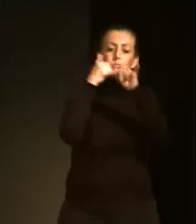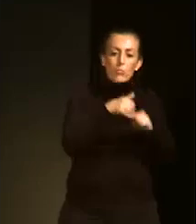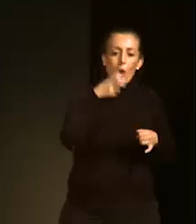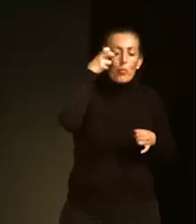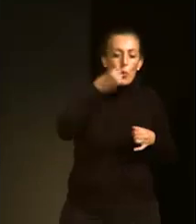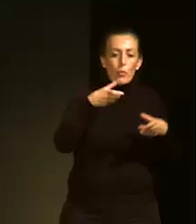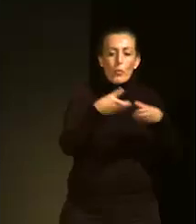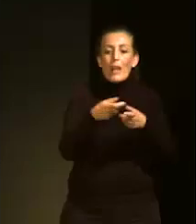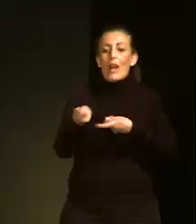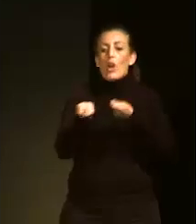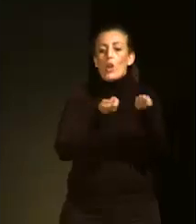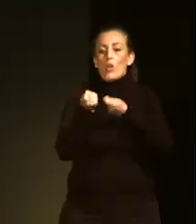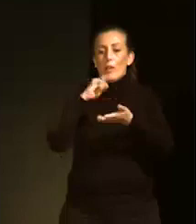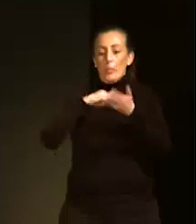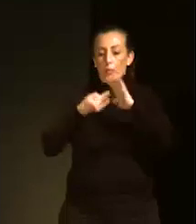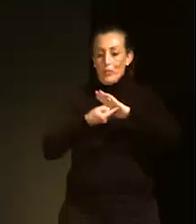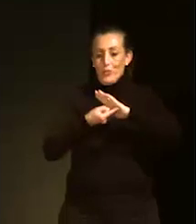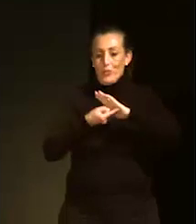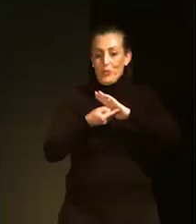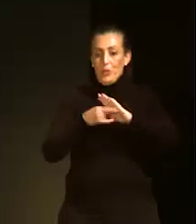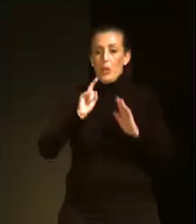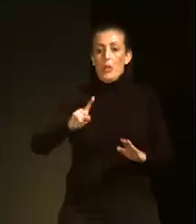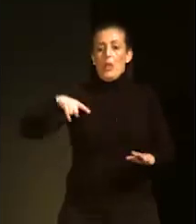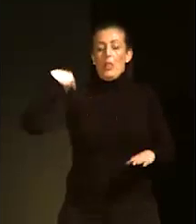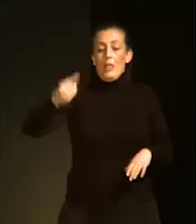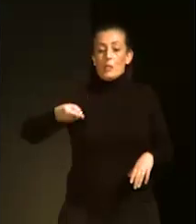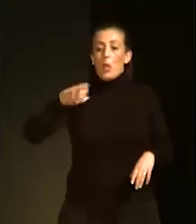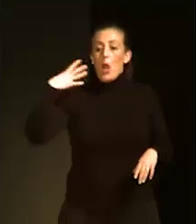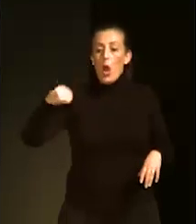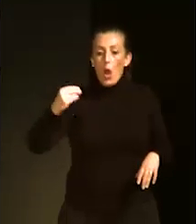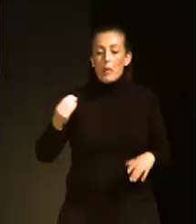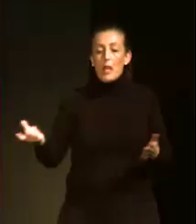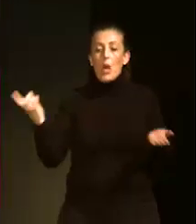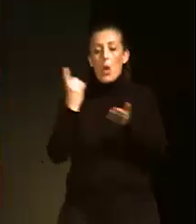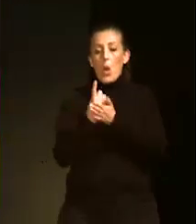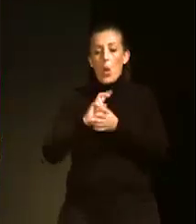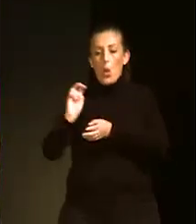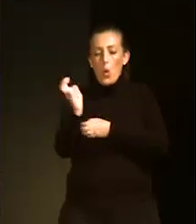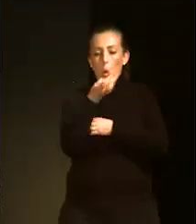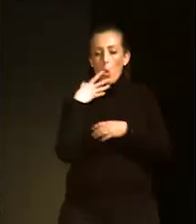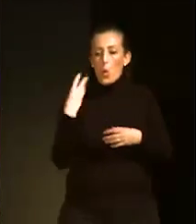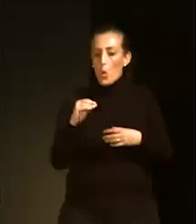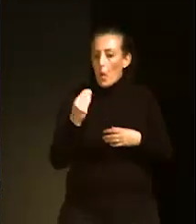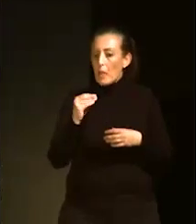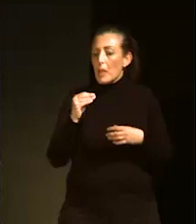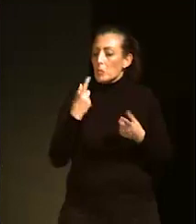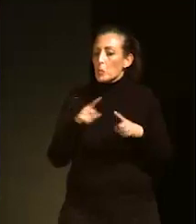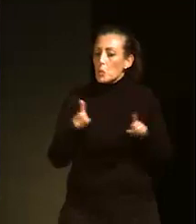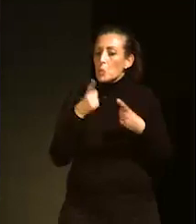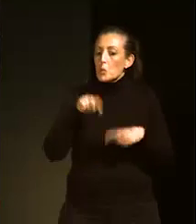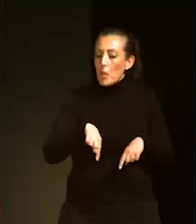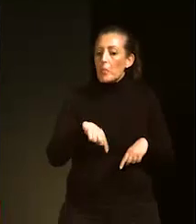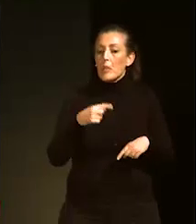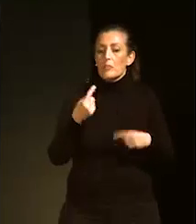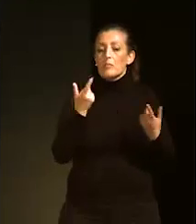todo el proyecto en ese momento otros jóvenes músicos también de la ciudad eran los facilitadores pues